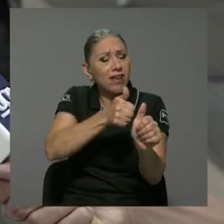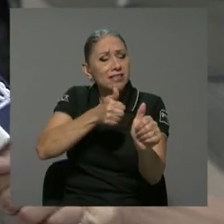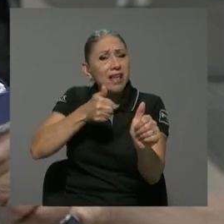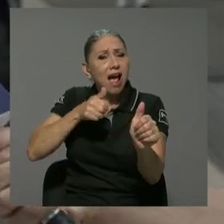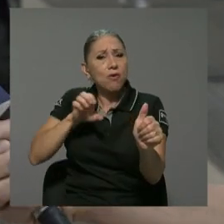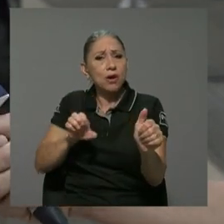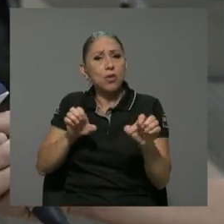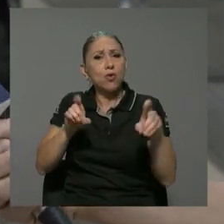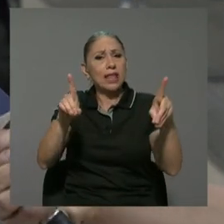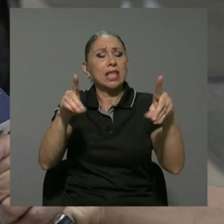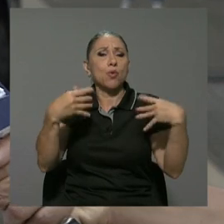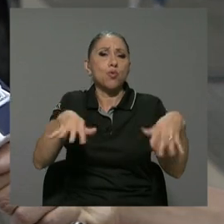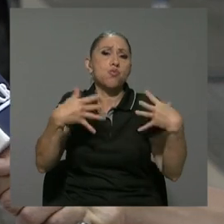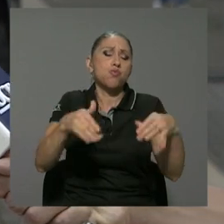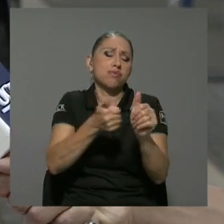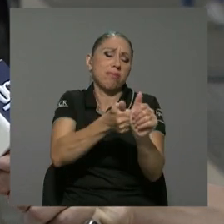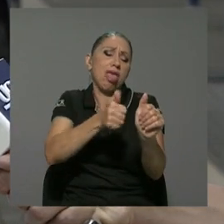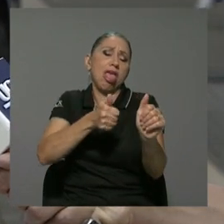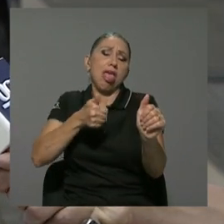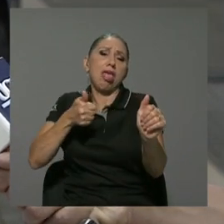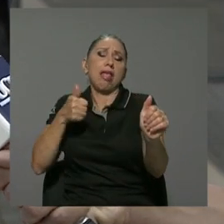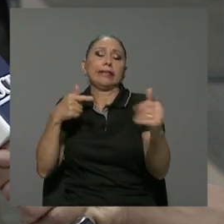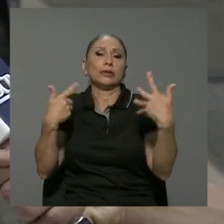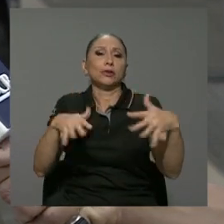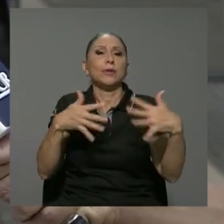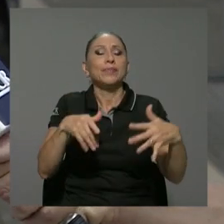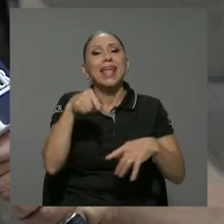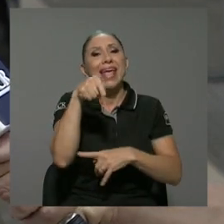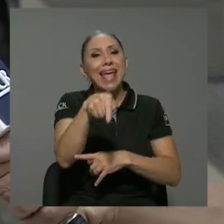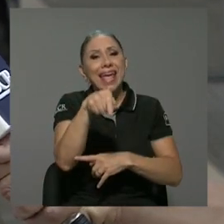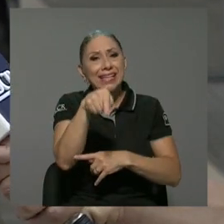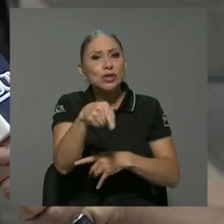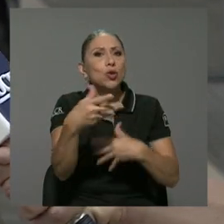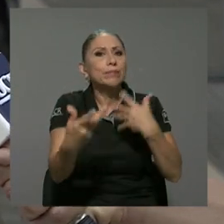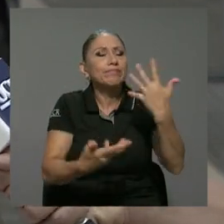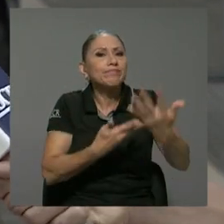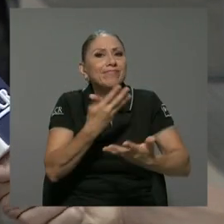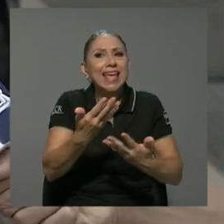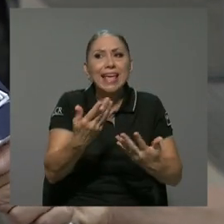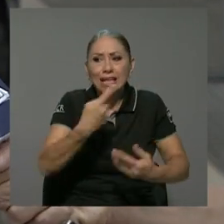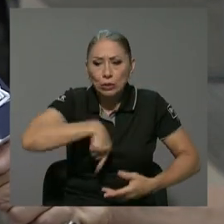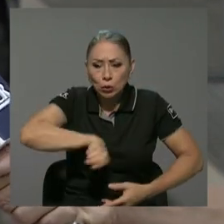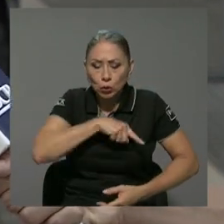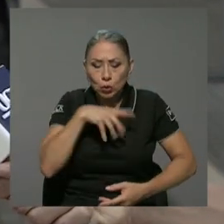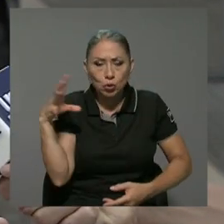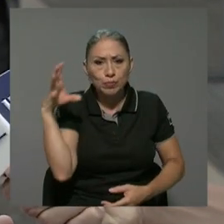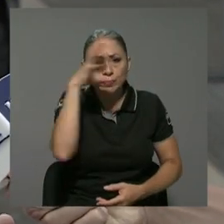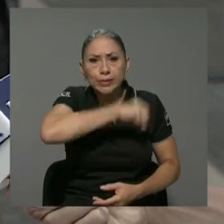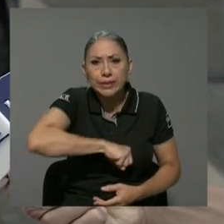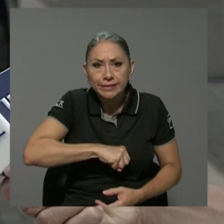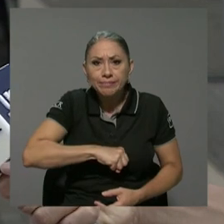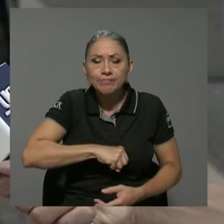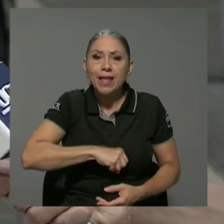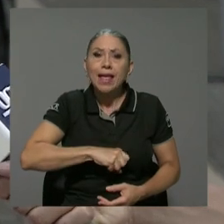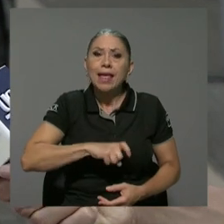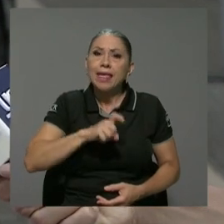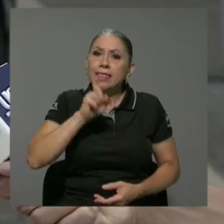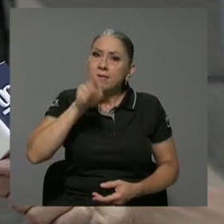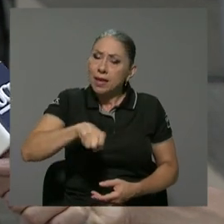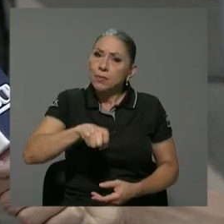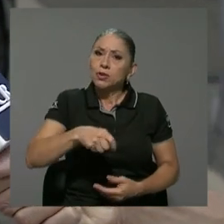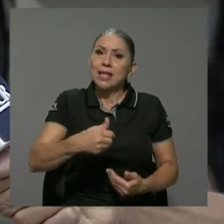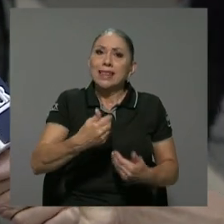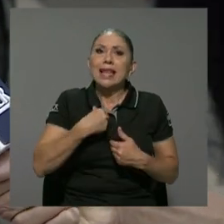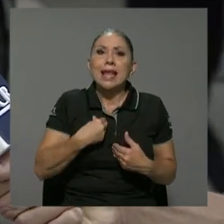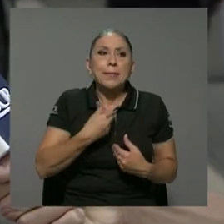importante y que por lo tanto también esto nos hace un llamado a tener una disponibilidad de mejores y